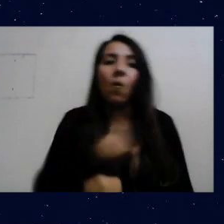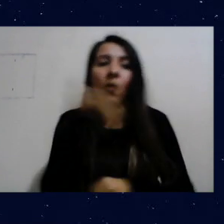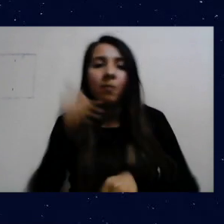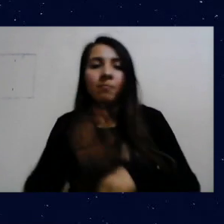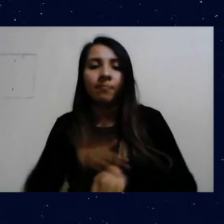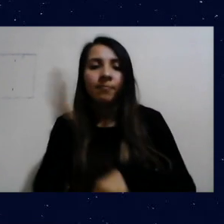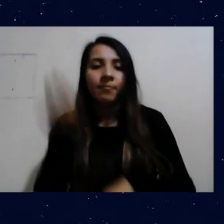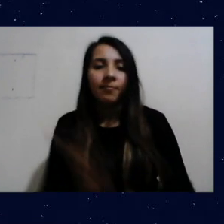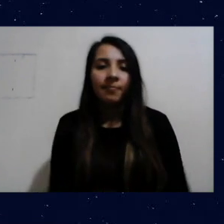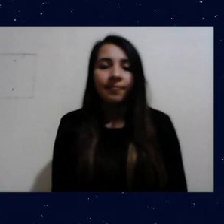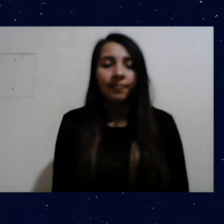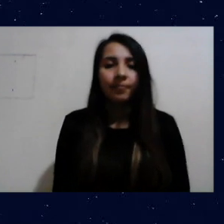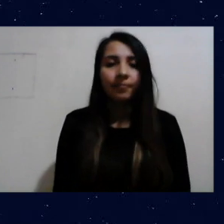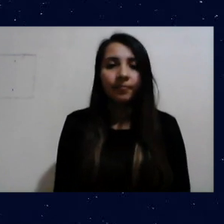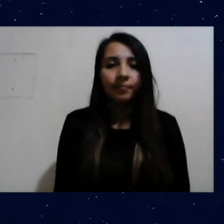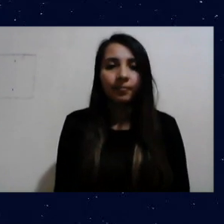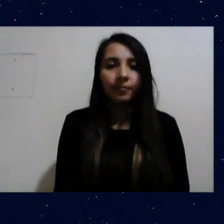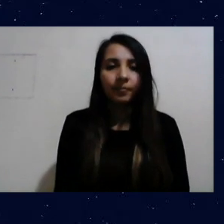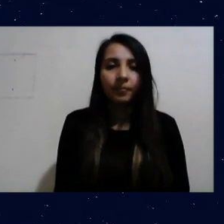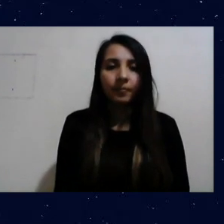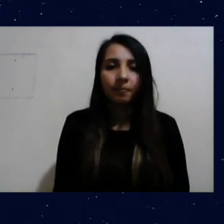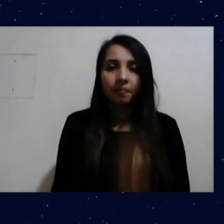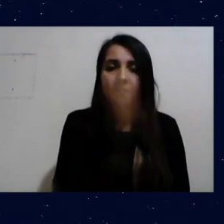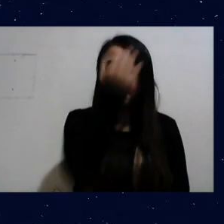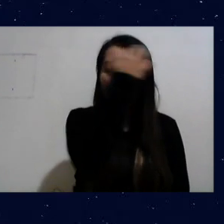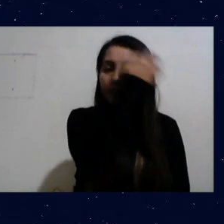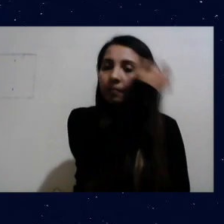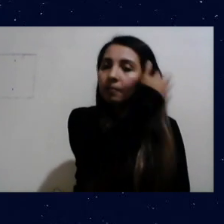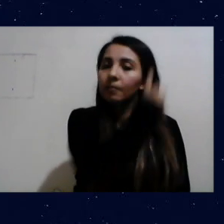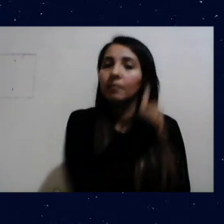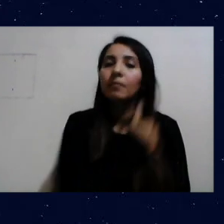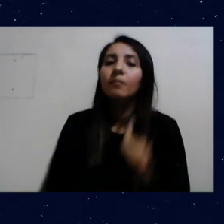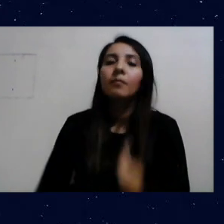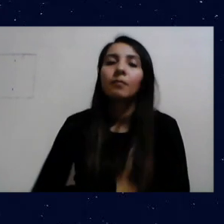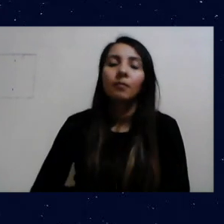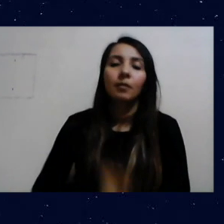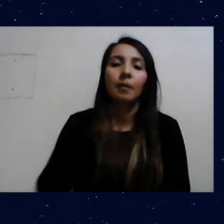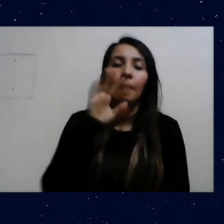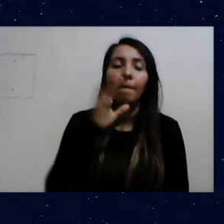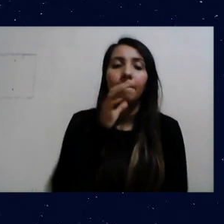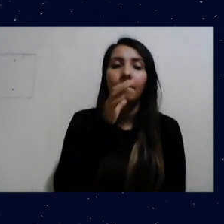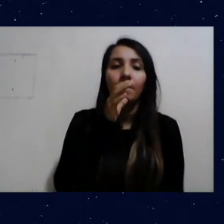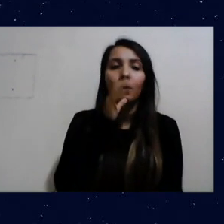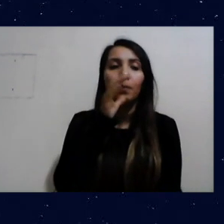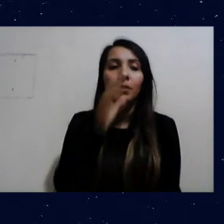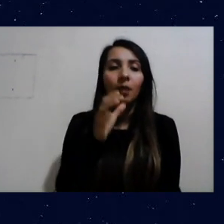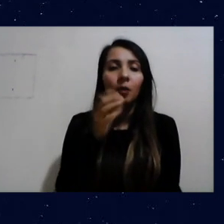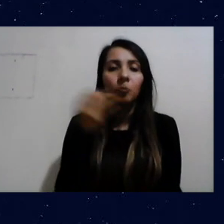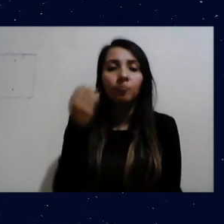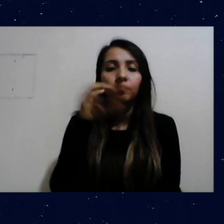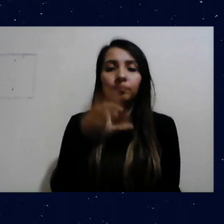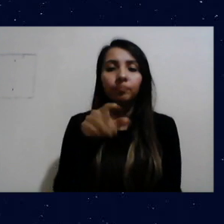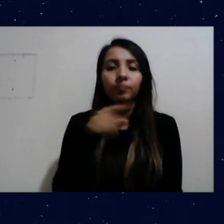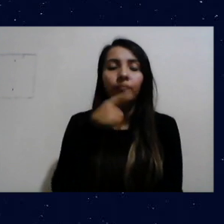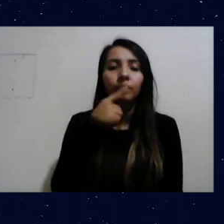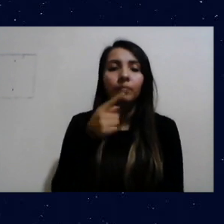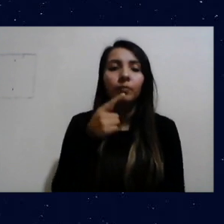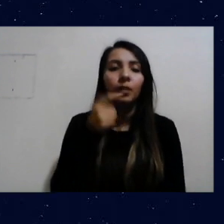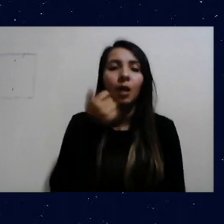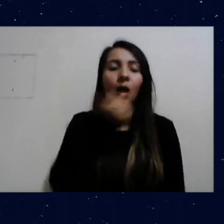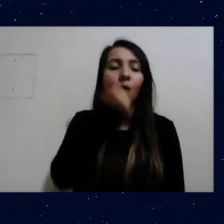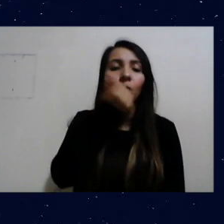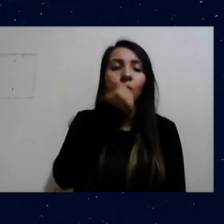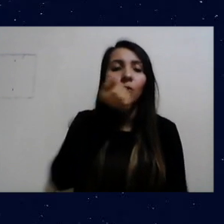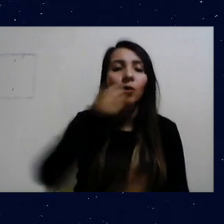Gracias. Hay un comentario de alguien que se identifica como estudiante de ingeniería y te felicita por tu presentación.